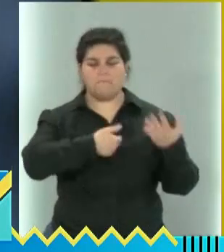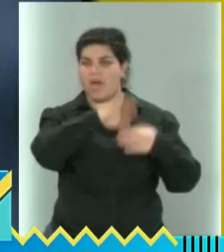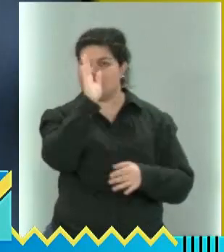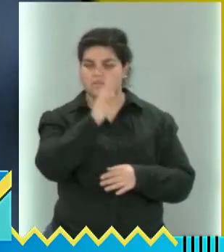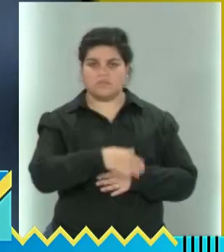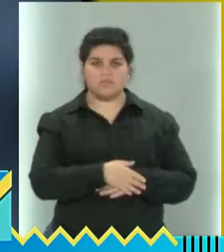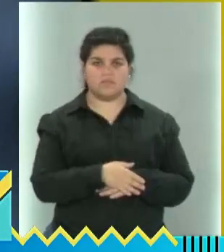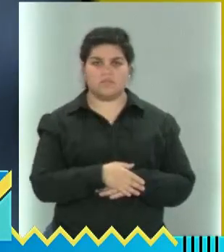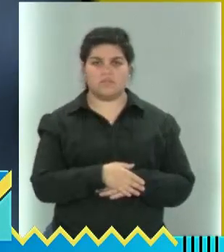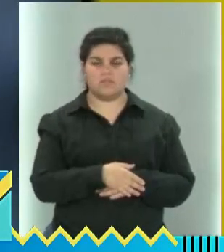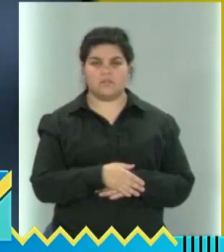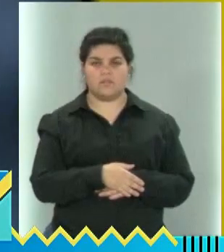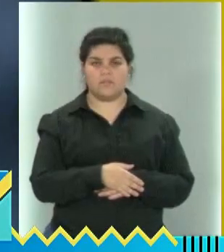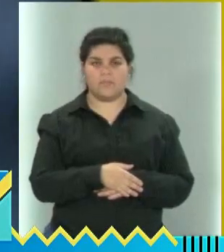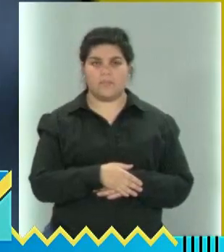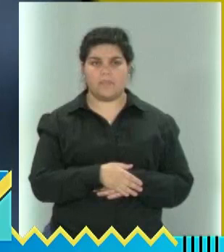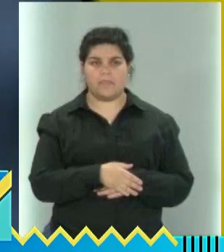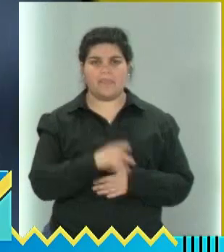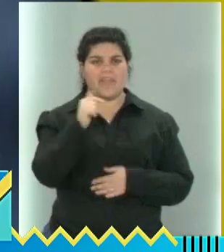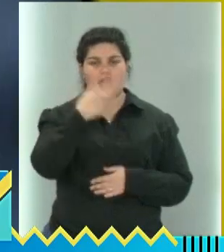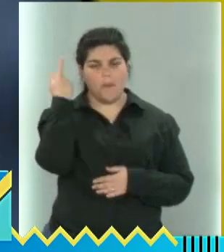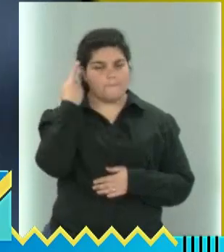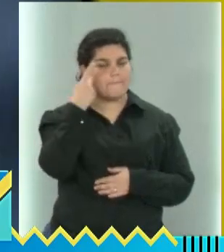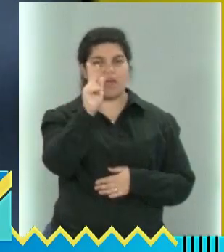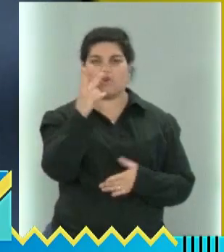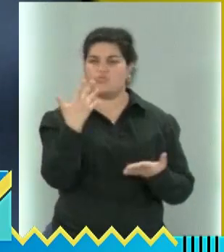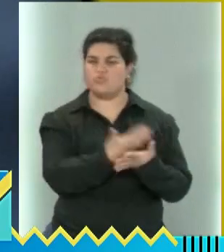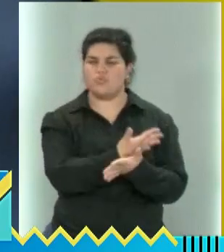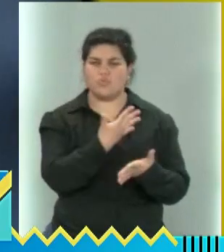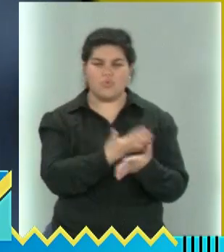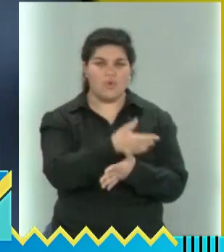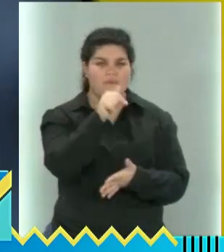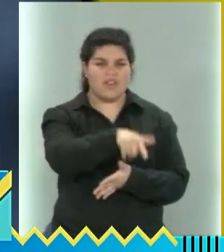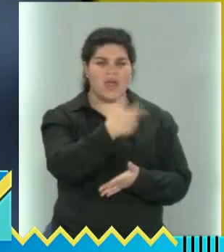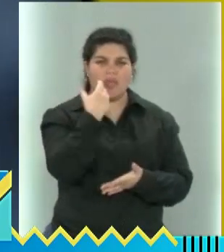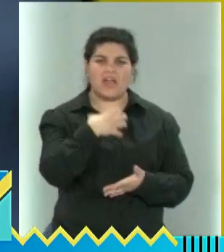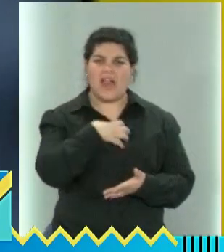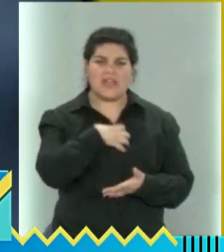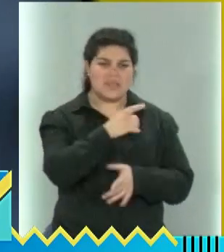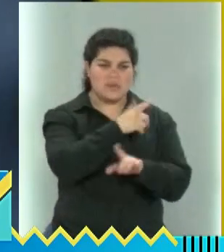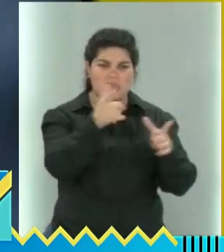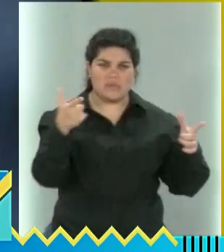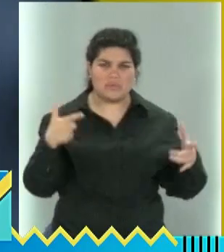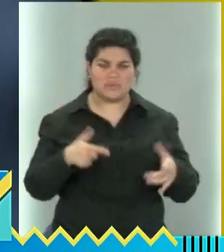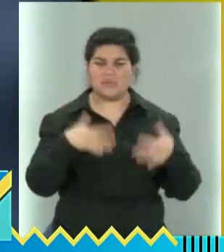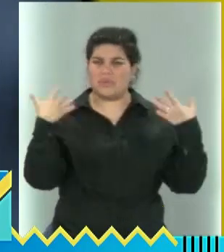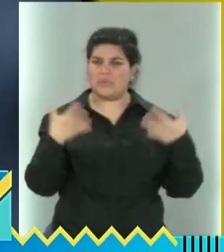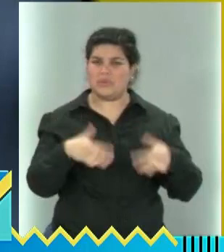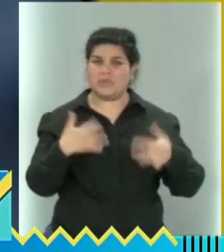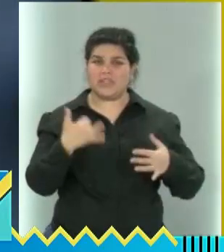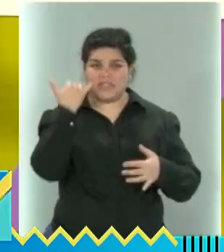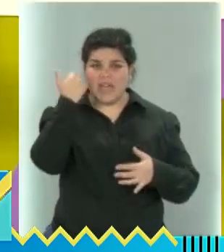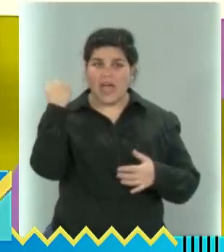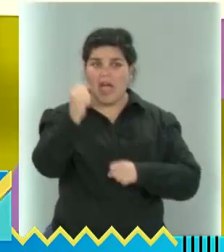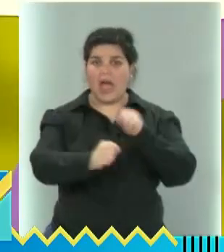con respecto al que han sufrido más esta falta de clases. Creo que hasta el día de hoy eran 32